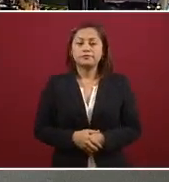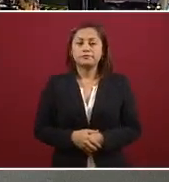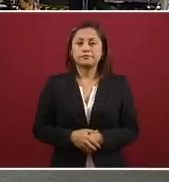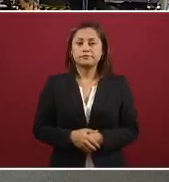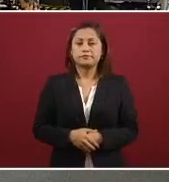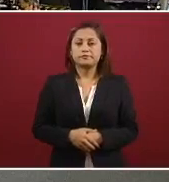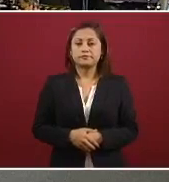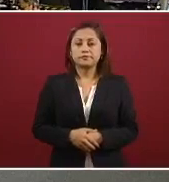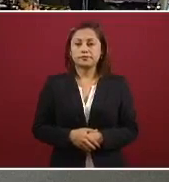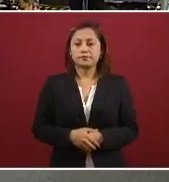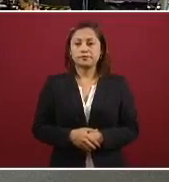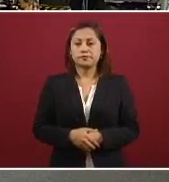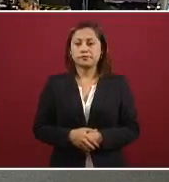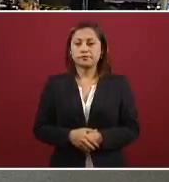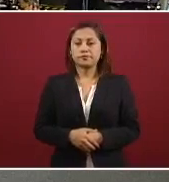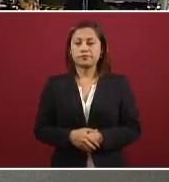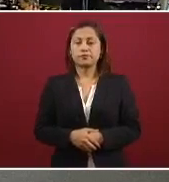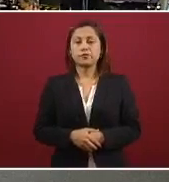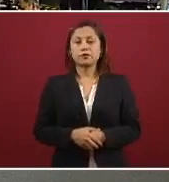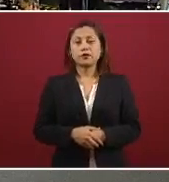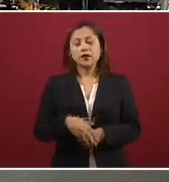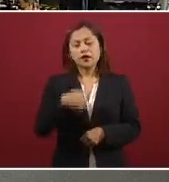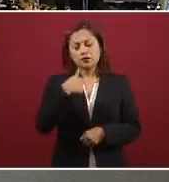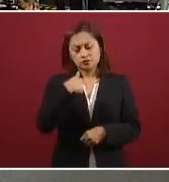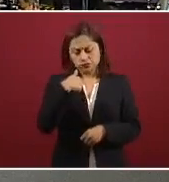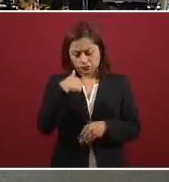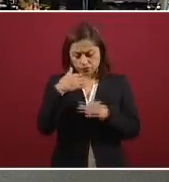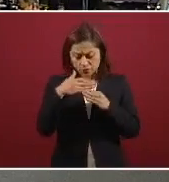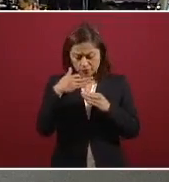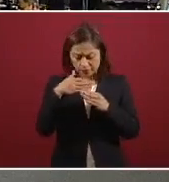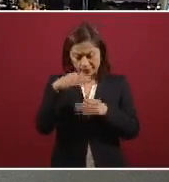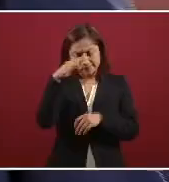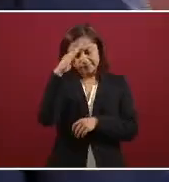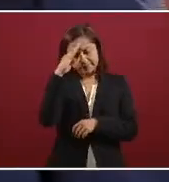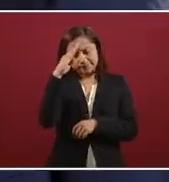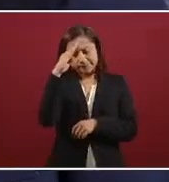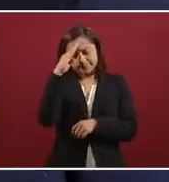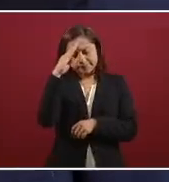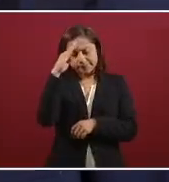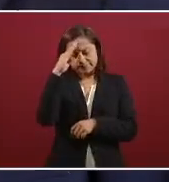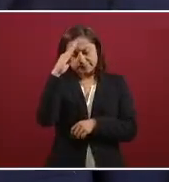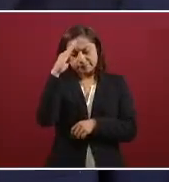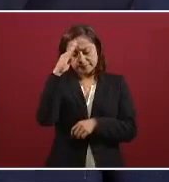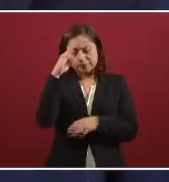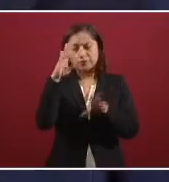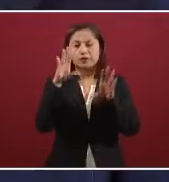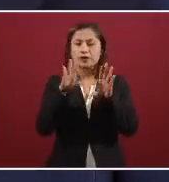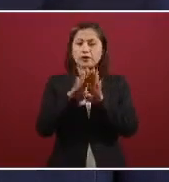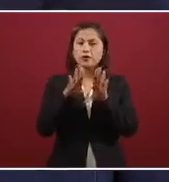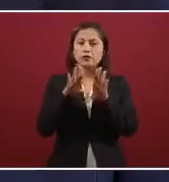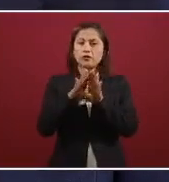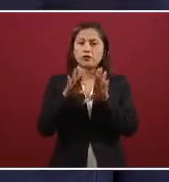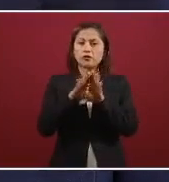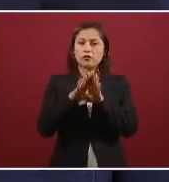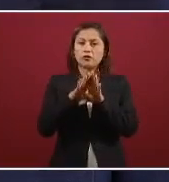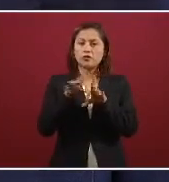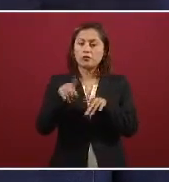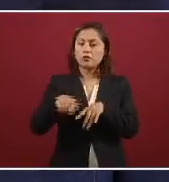Estoy ahora buscando la manera de contestar a esta solicitud que me hacen,